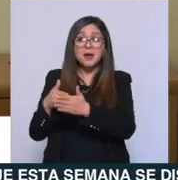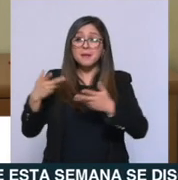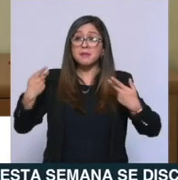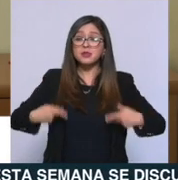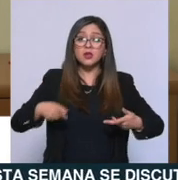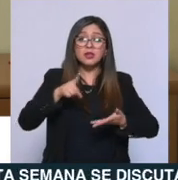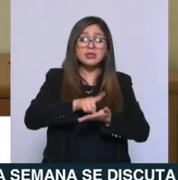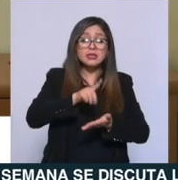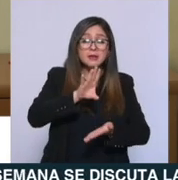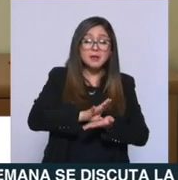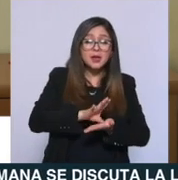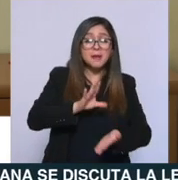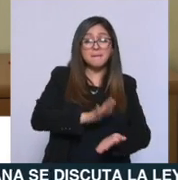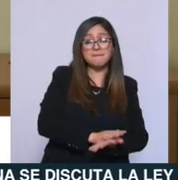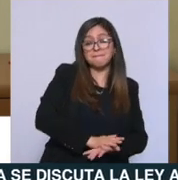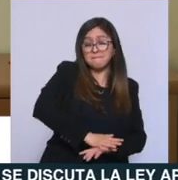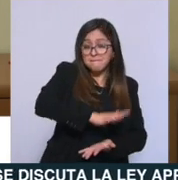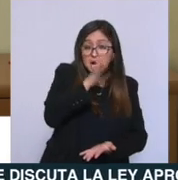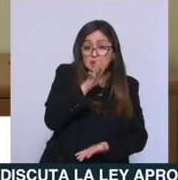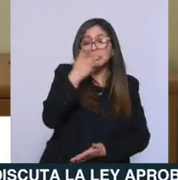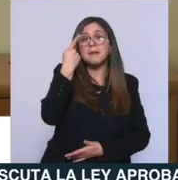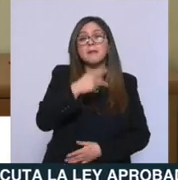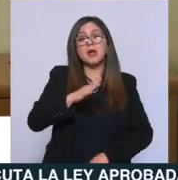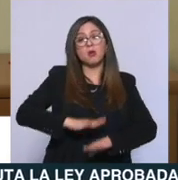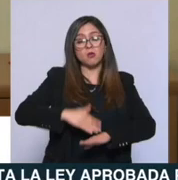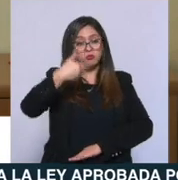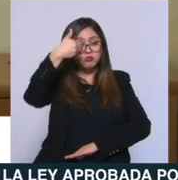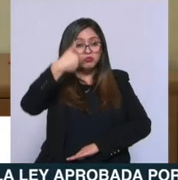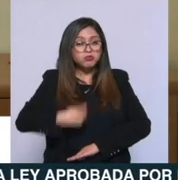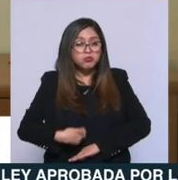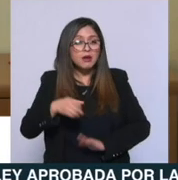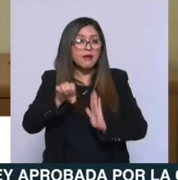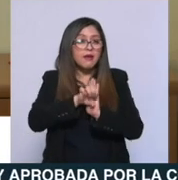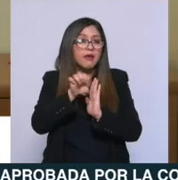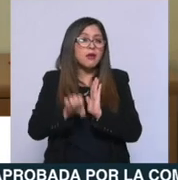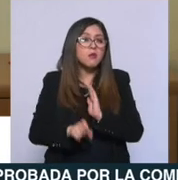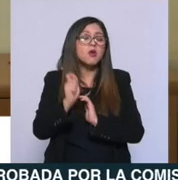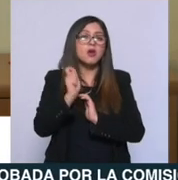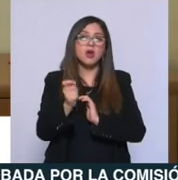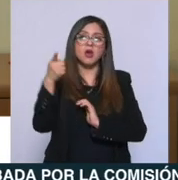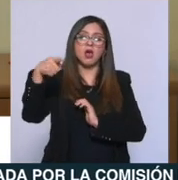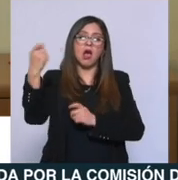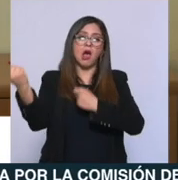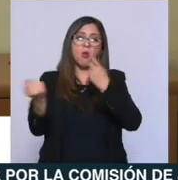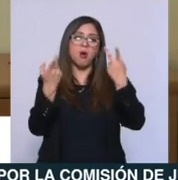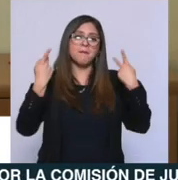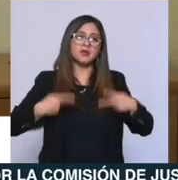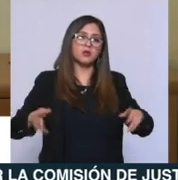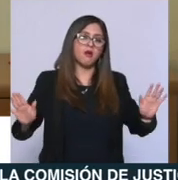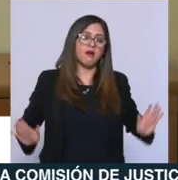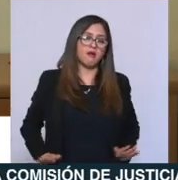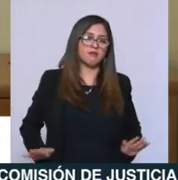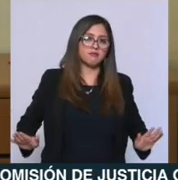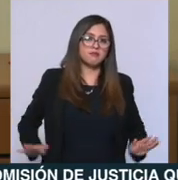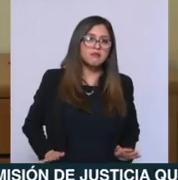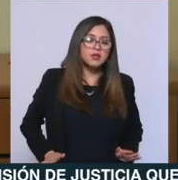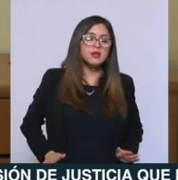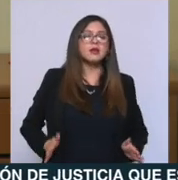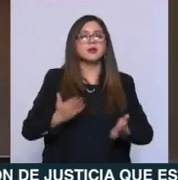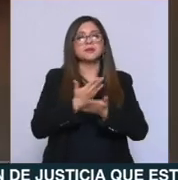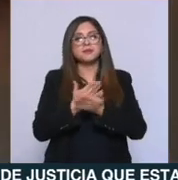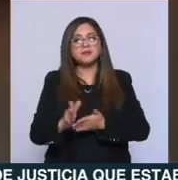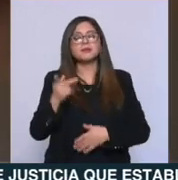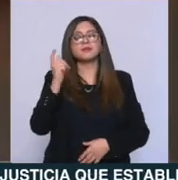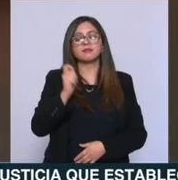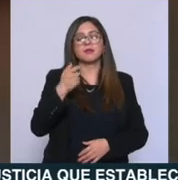con discapacidad, y hablando personalmente en mi caso, pues sí, han sido las de actitud y bueno, pues también evidentemente las